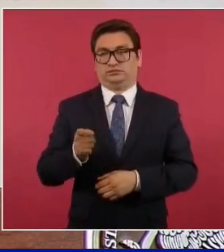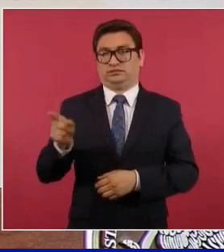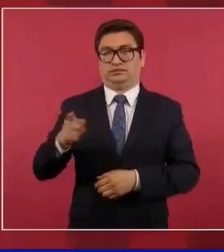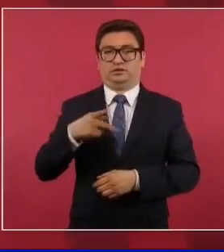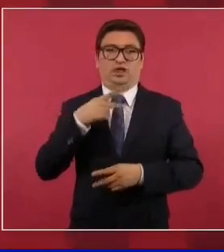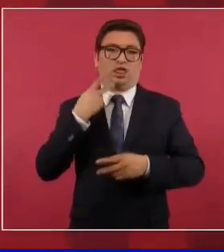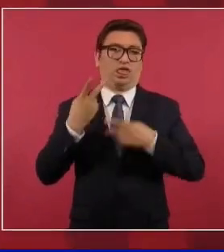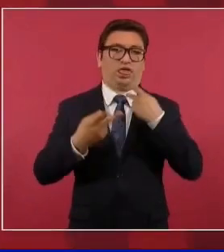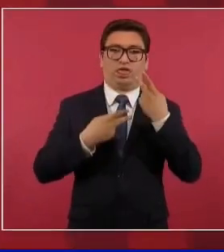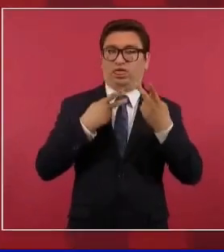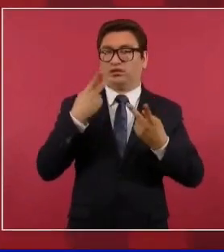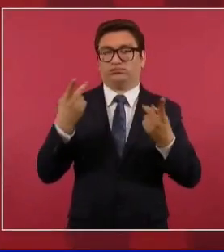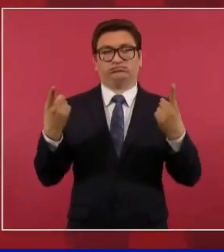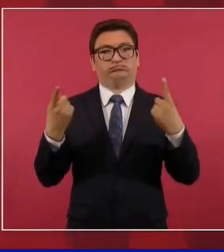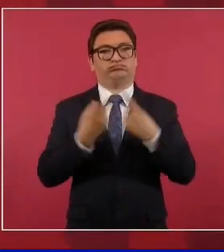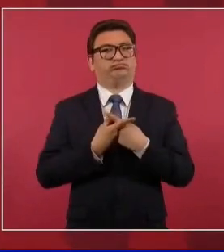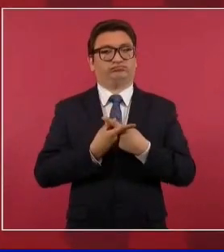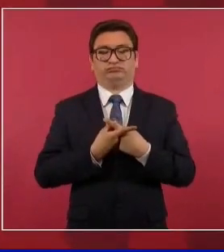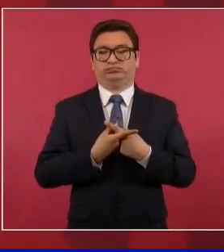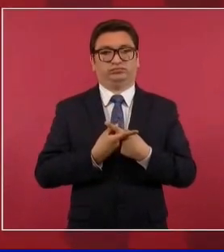incongruencia.